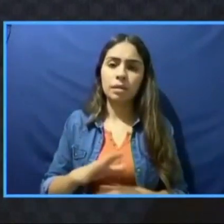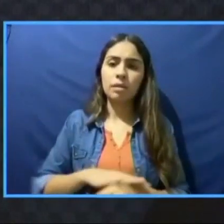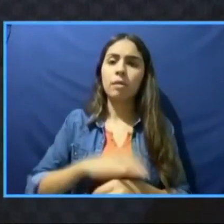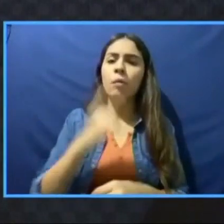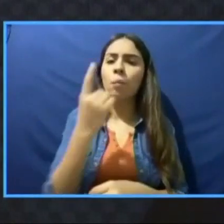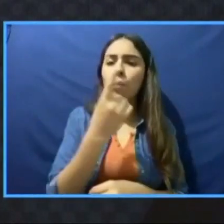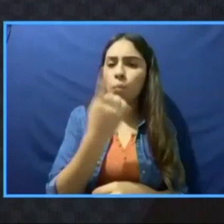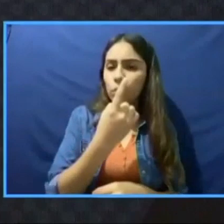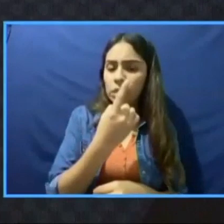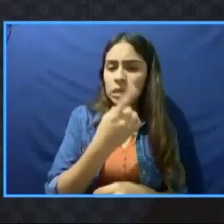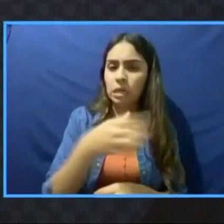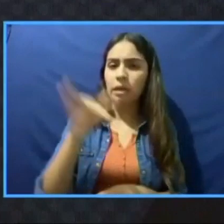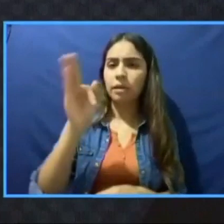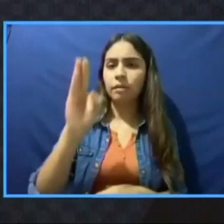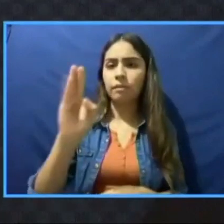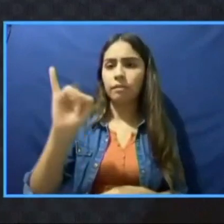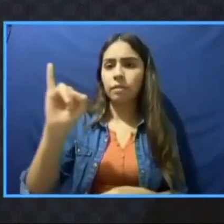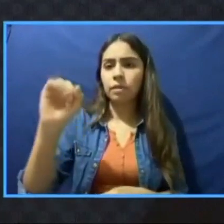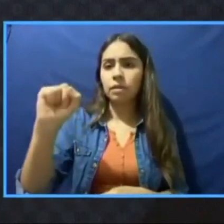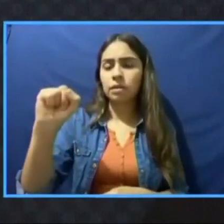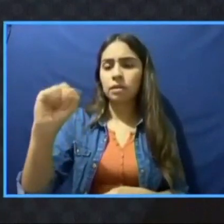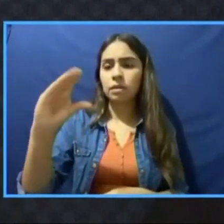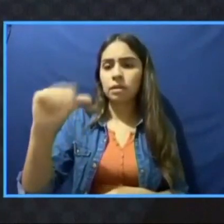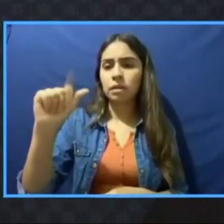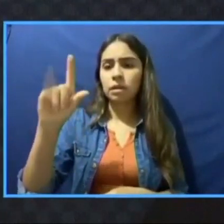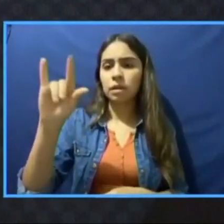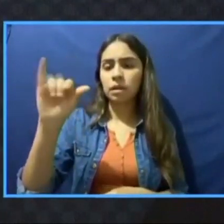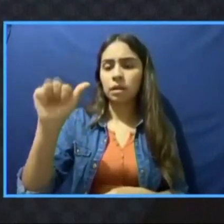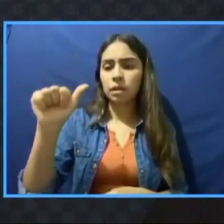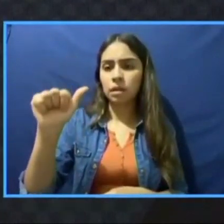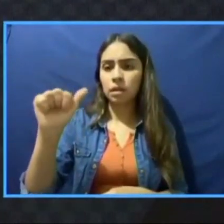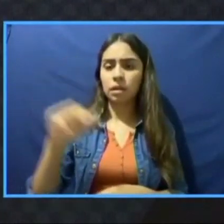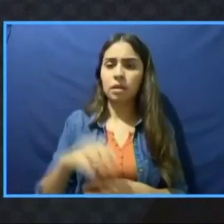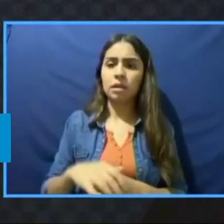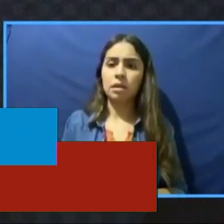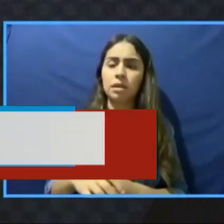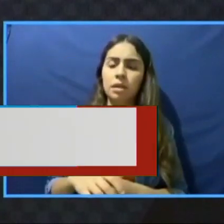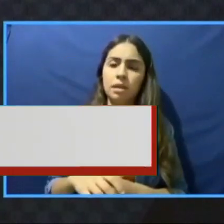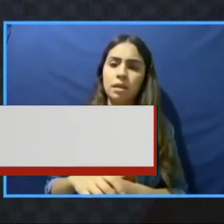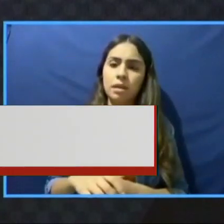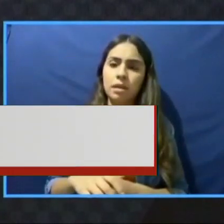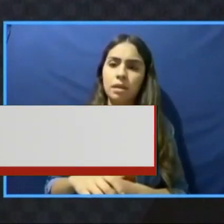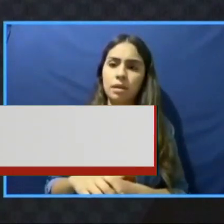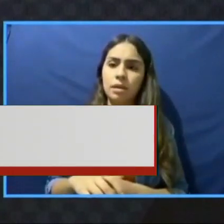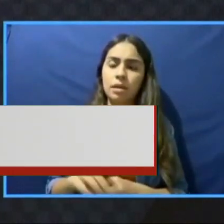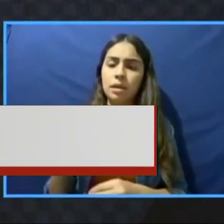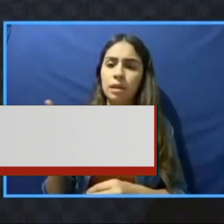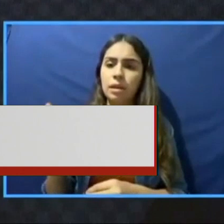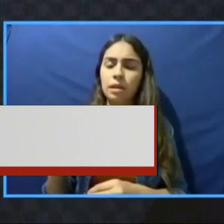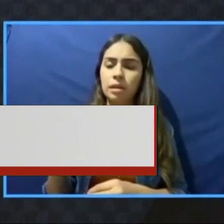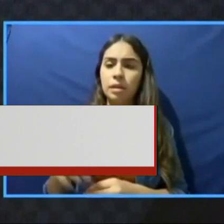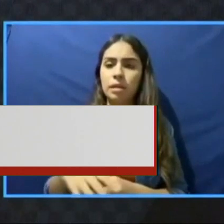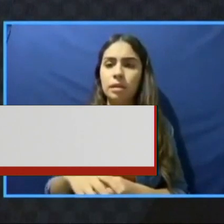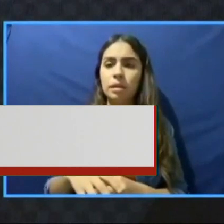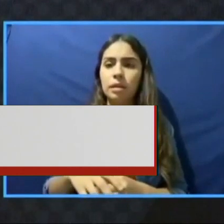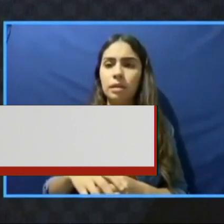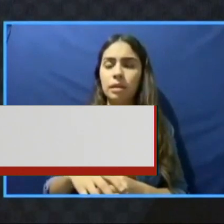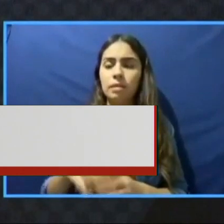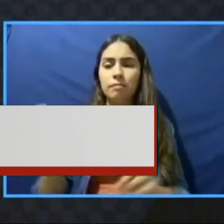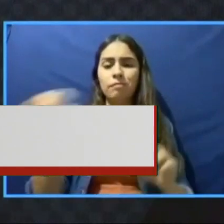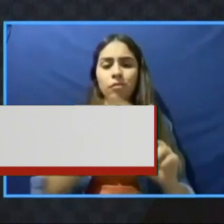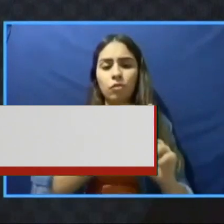para la Atención de los Delitos contra la Mujer por Razones de Género,